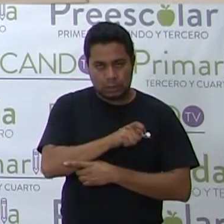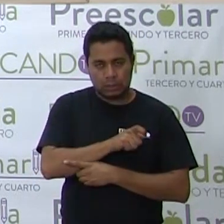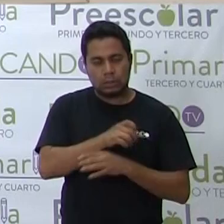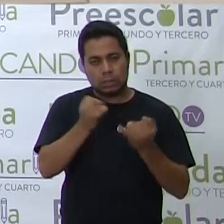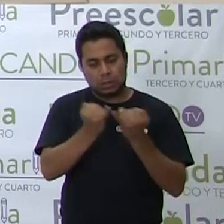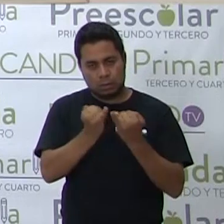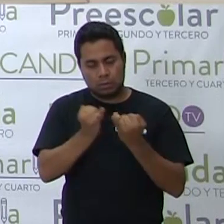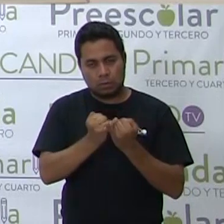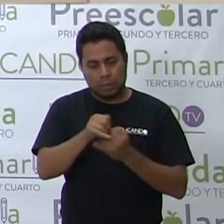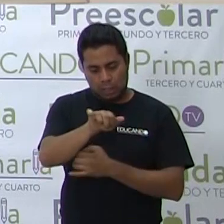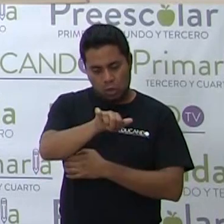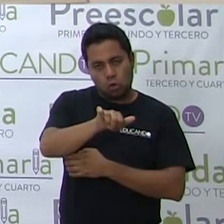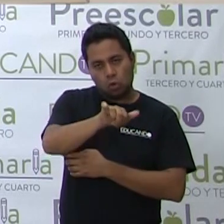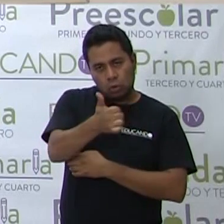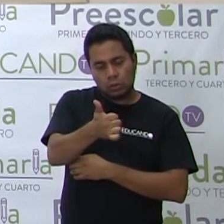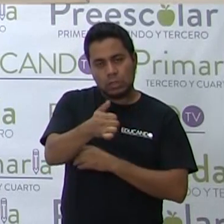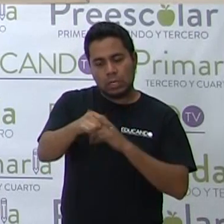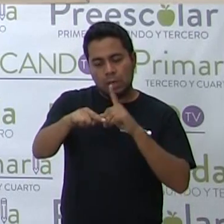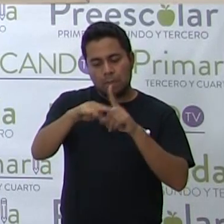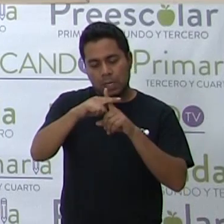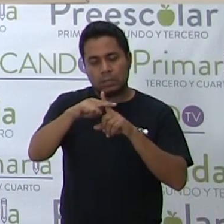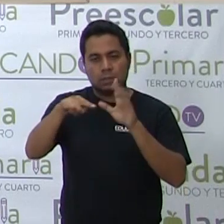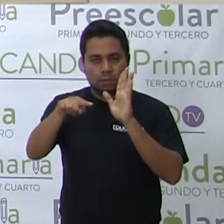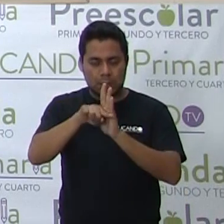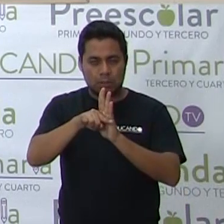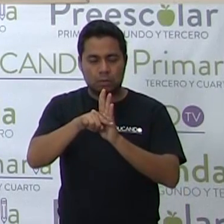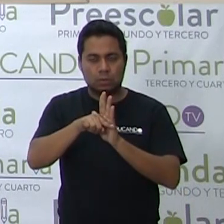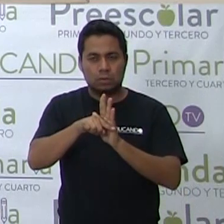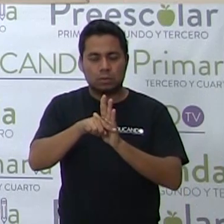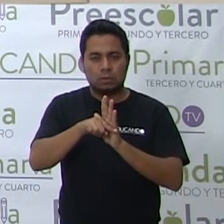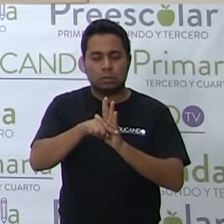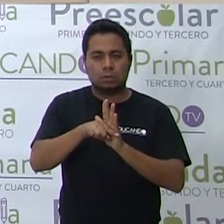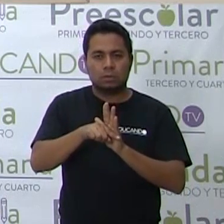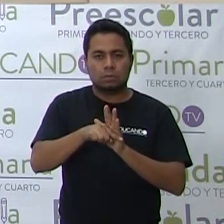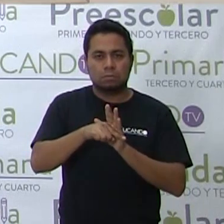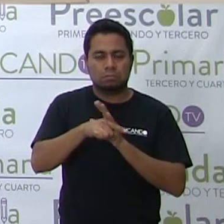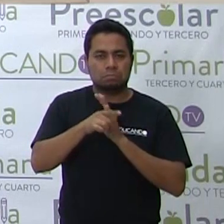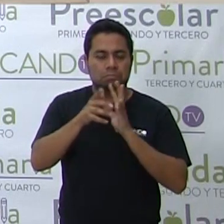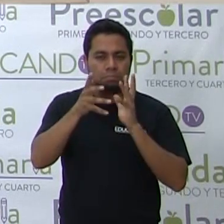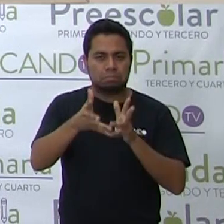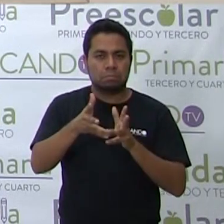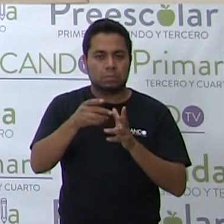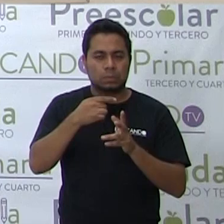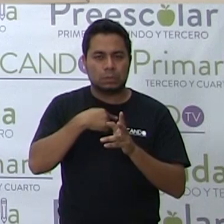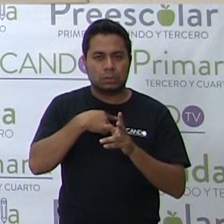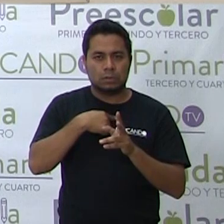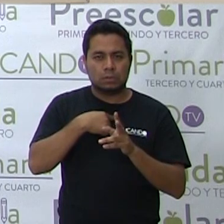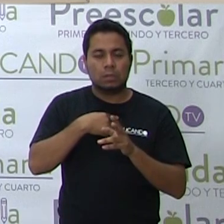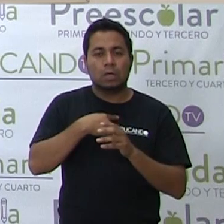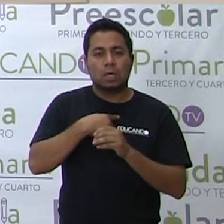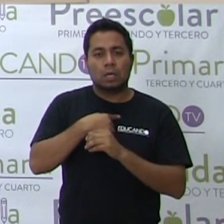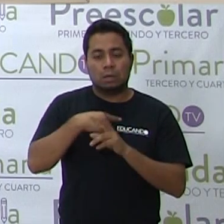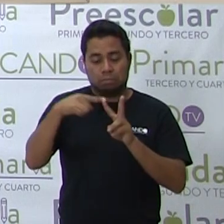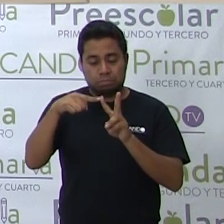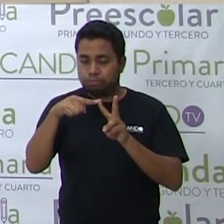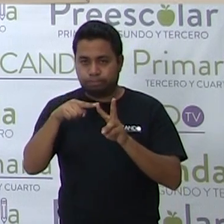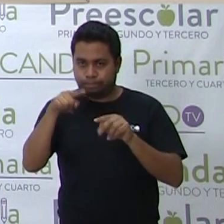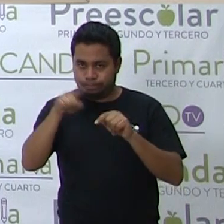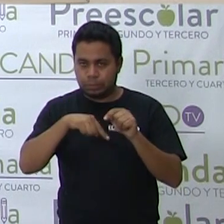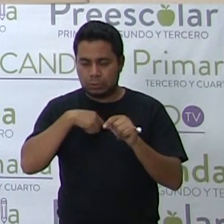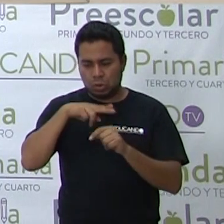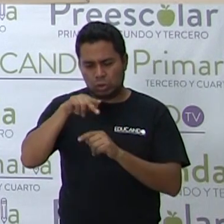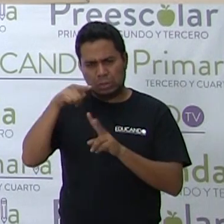A 11+ menos si ya ya no vamos a poner la raíz vamos a sacarle raíz cuadrada a